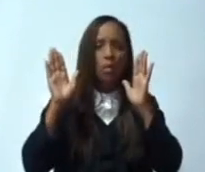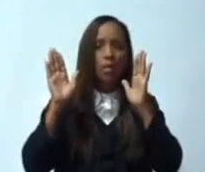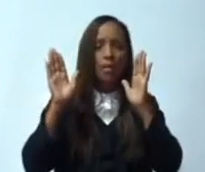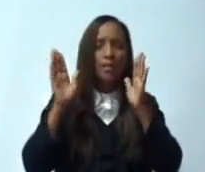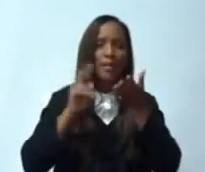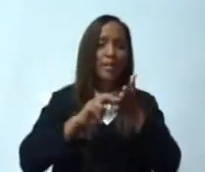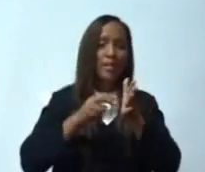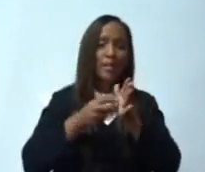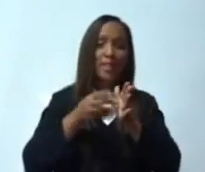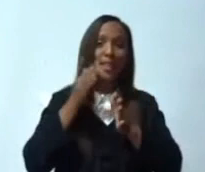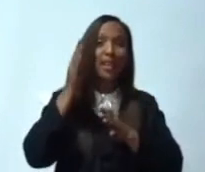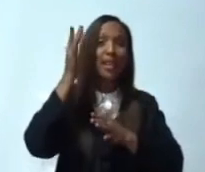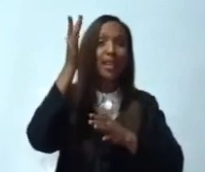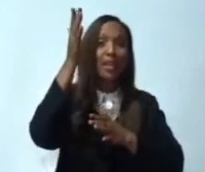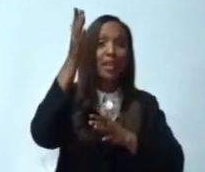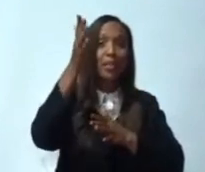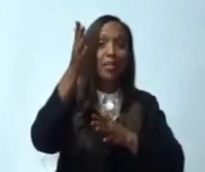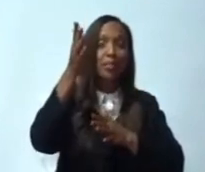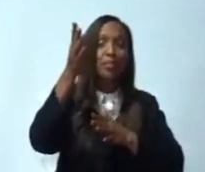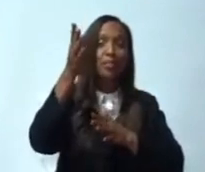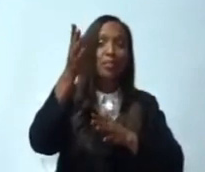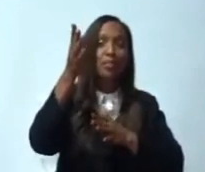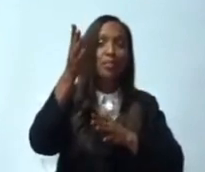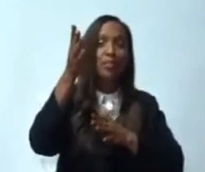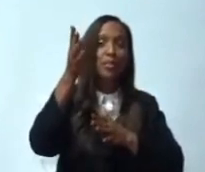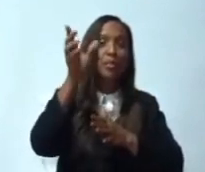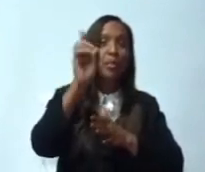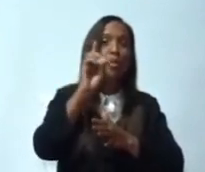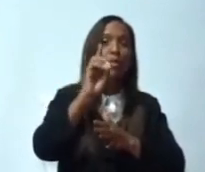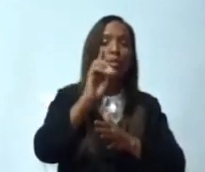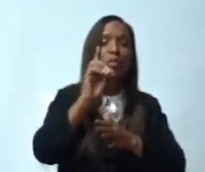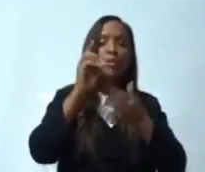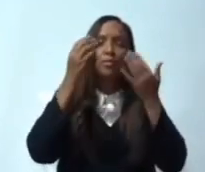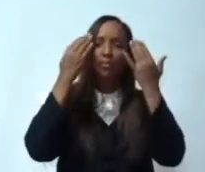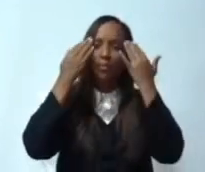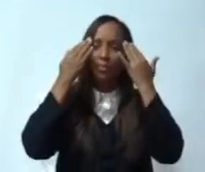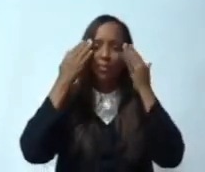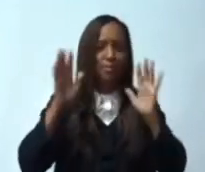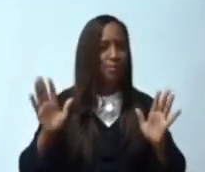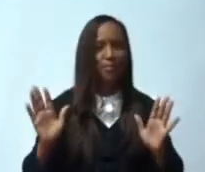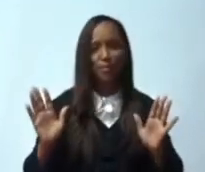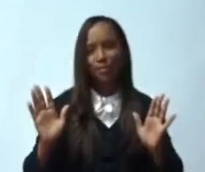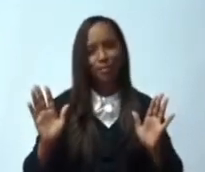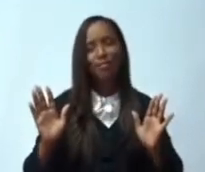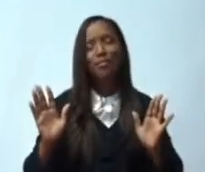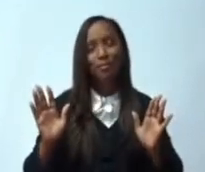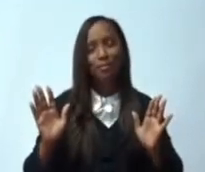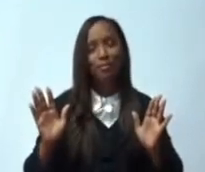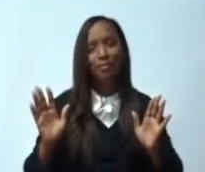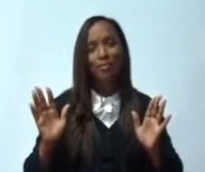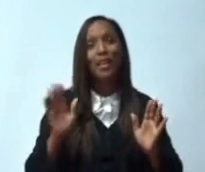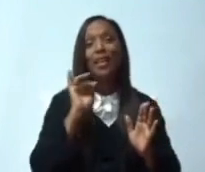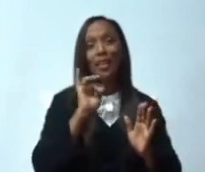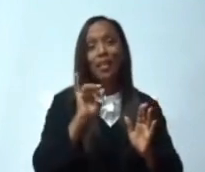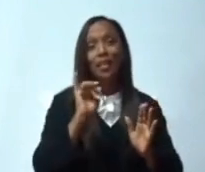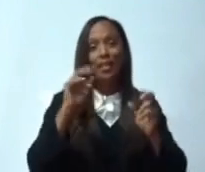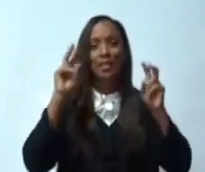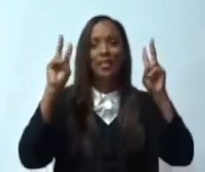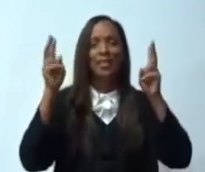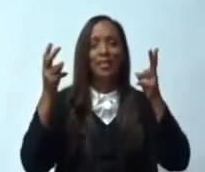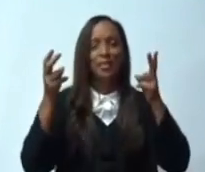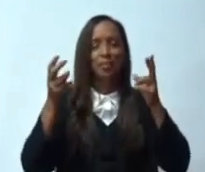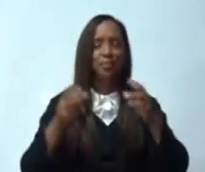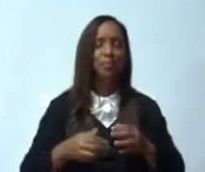que continúa con la tradición de la cofradía de los Congos de Villamella,